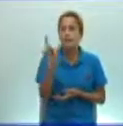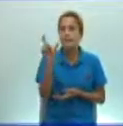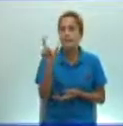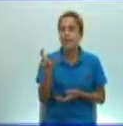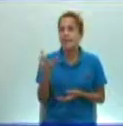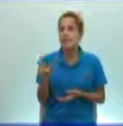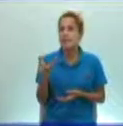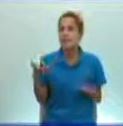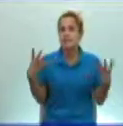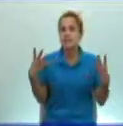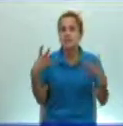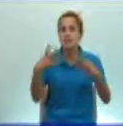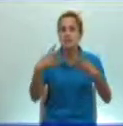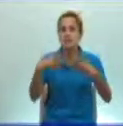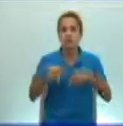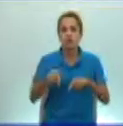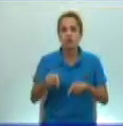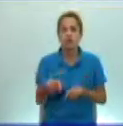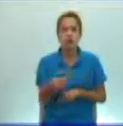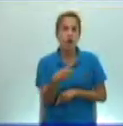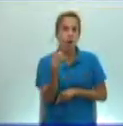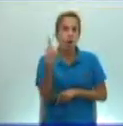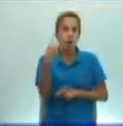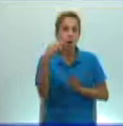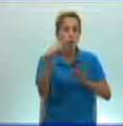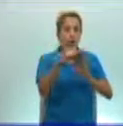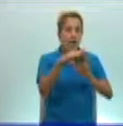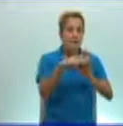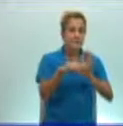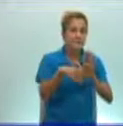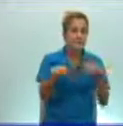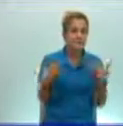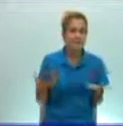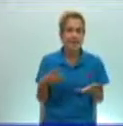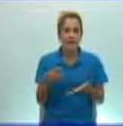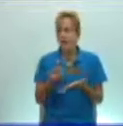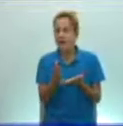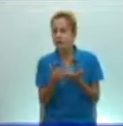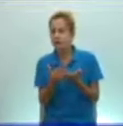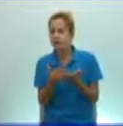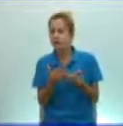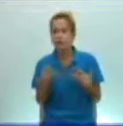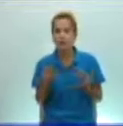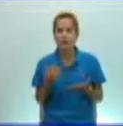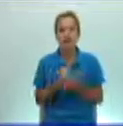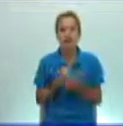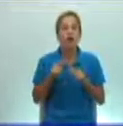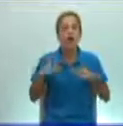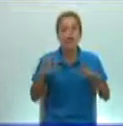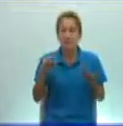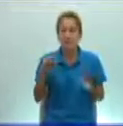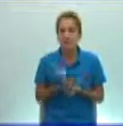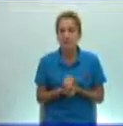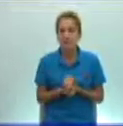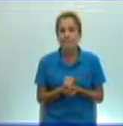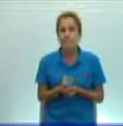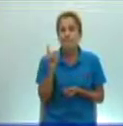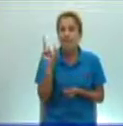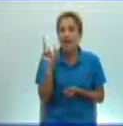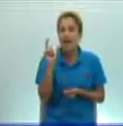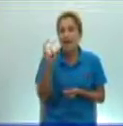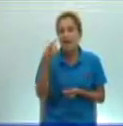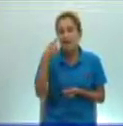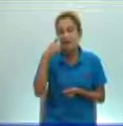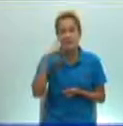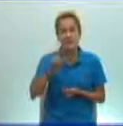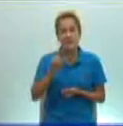están relacionadas con una regla ortográfica que estudiamos, que plantea que las palabras